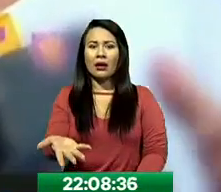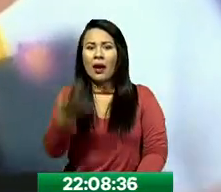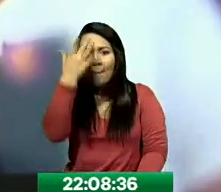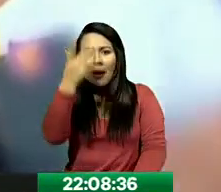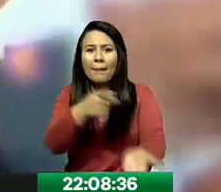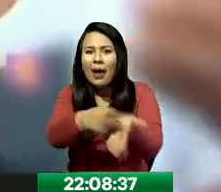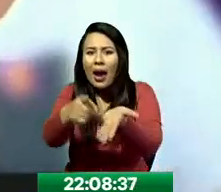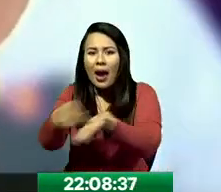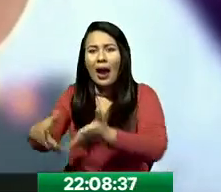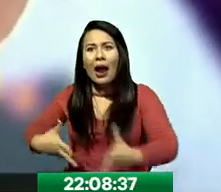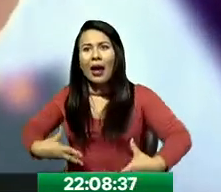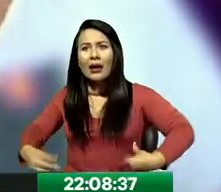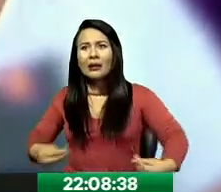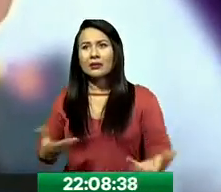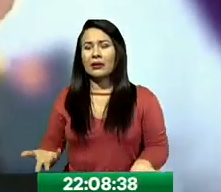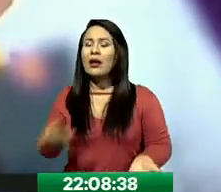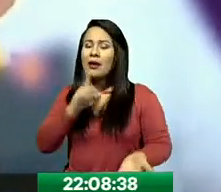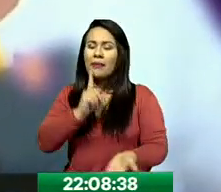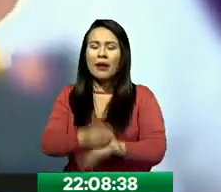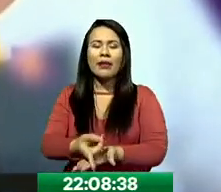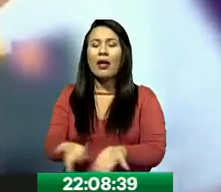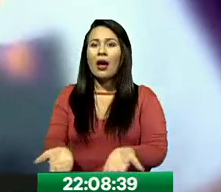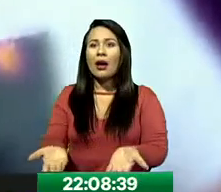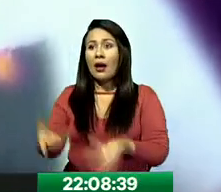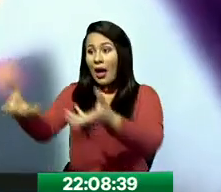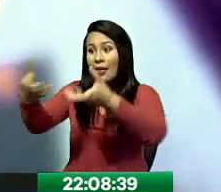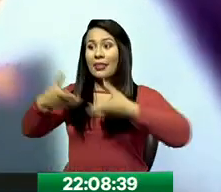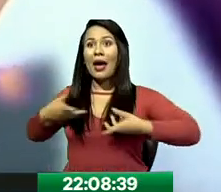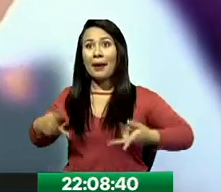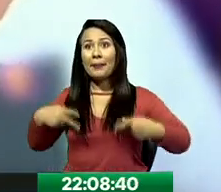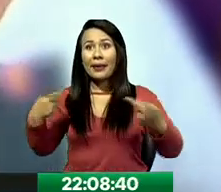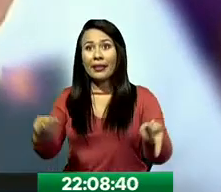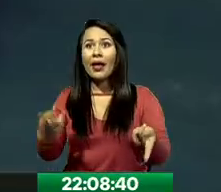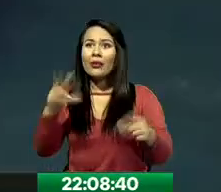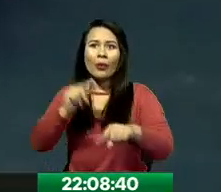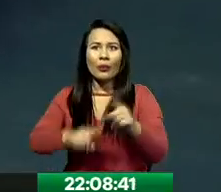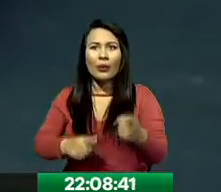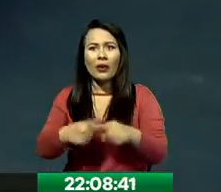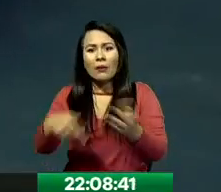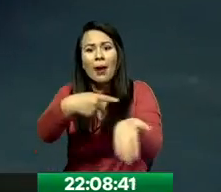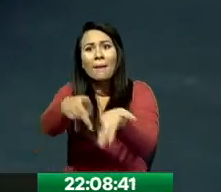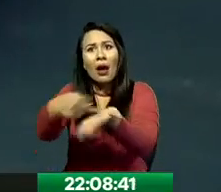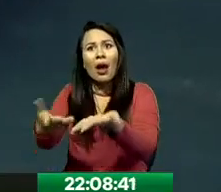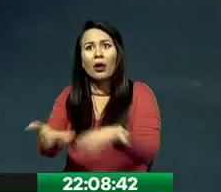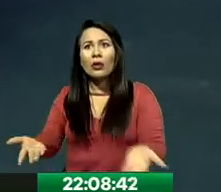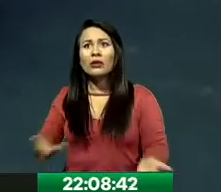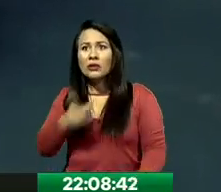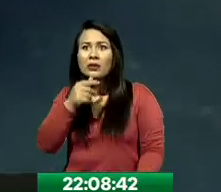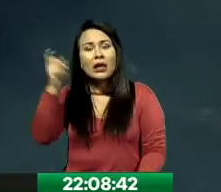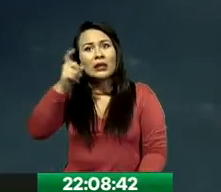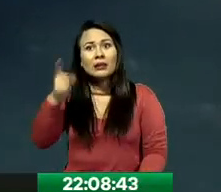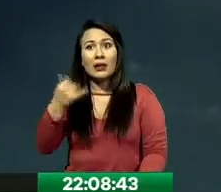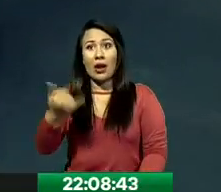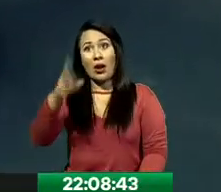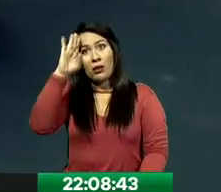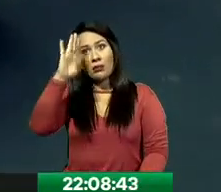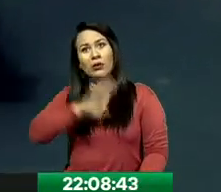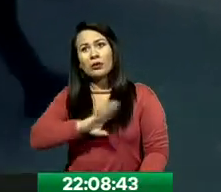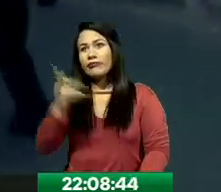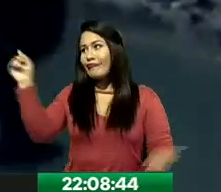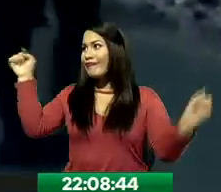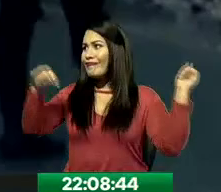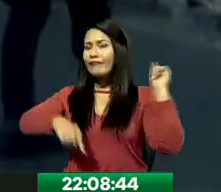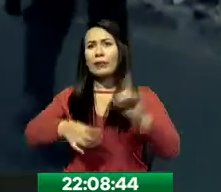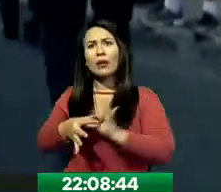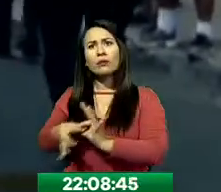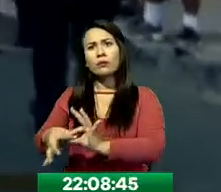por lo menos remedia el gasto que genera un funeral, la pérdida de una persona. Aquí tuvo que mediar hasta la Policía Nacional. Yo sé el dolor